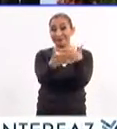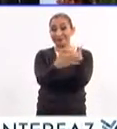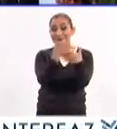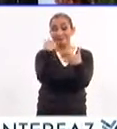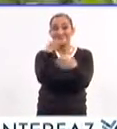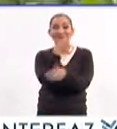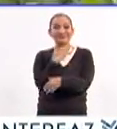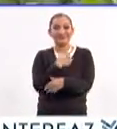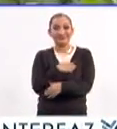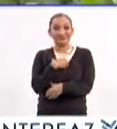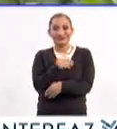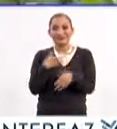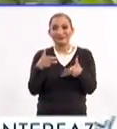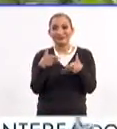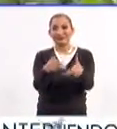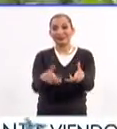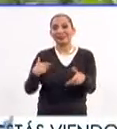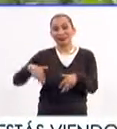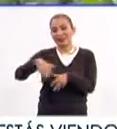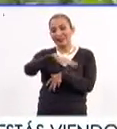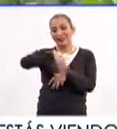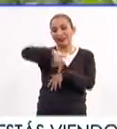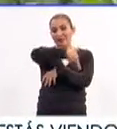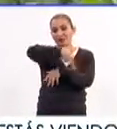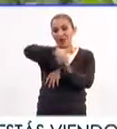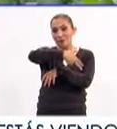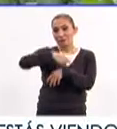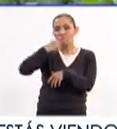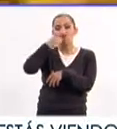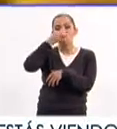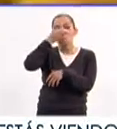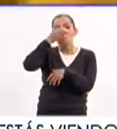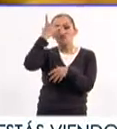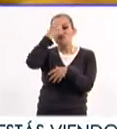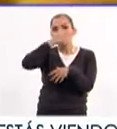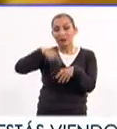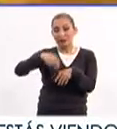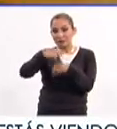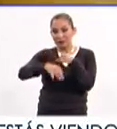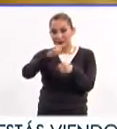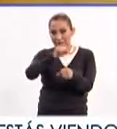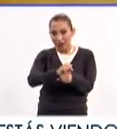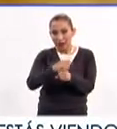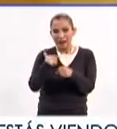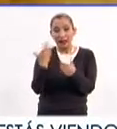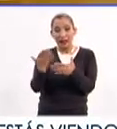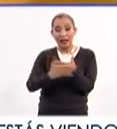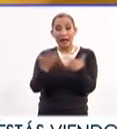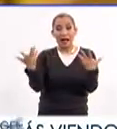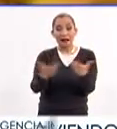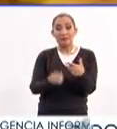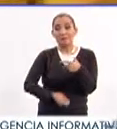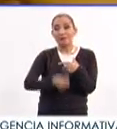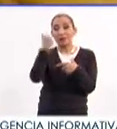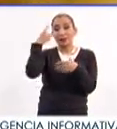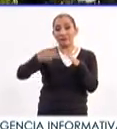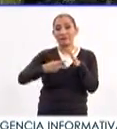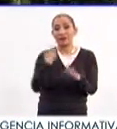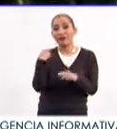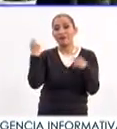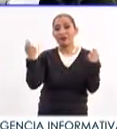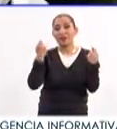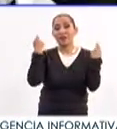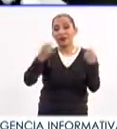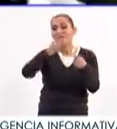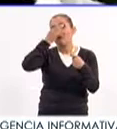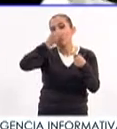para festejar, las calles del Paseo de la Reforma se llenan de color. Este fin de semana se llevará a cabo la primera edición del